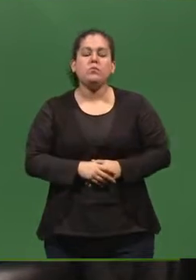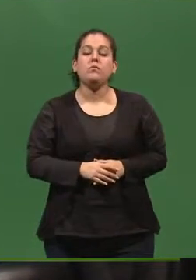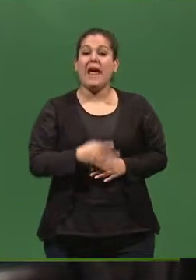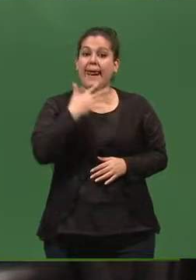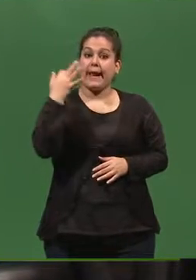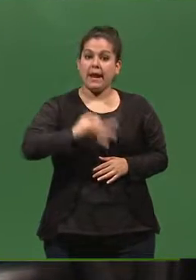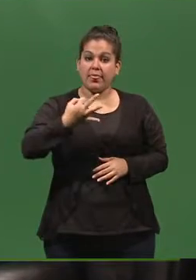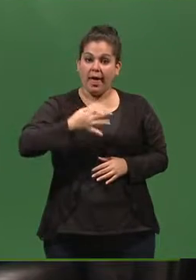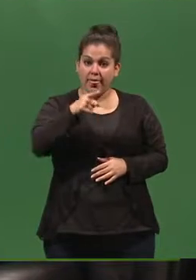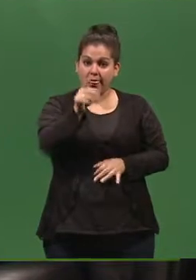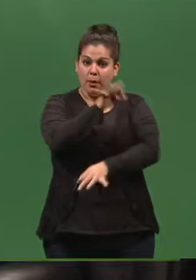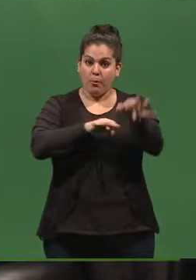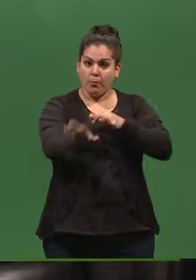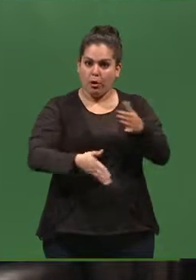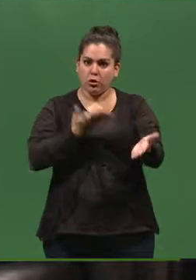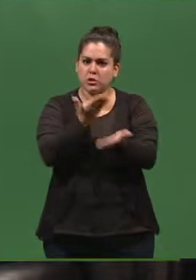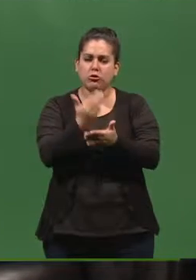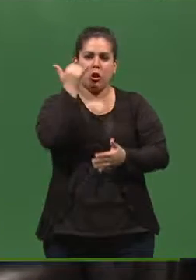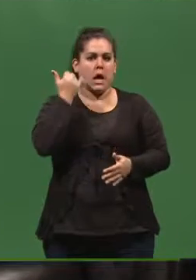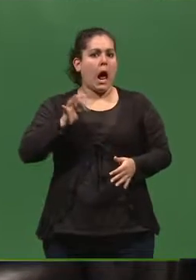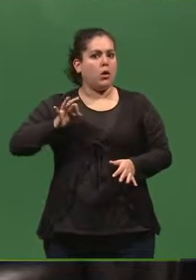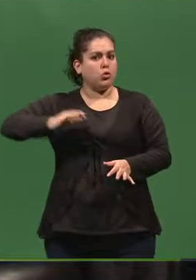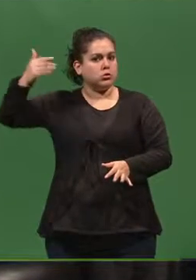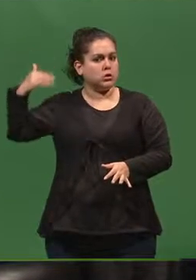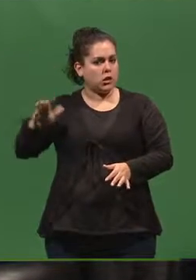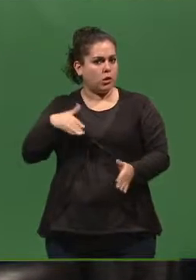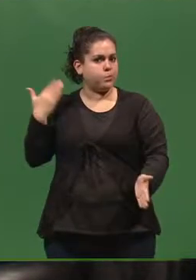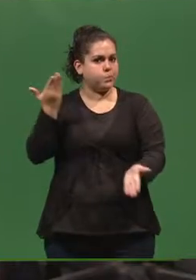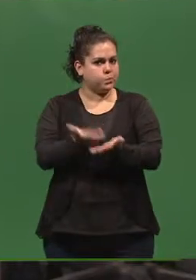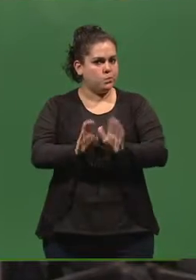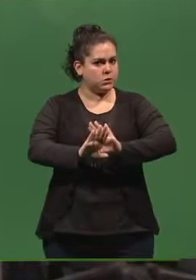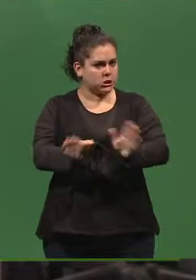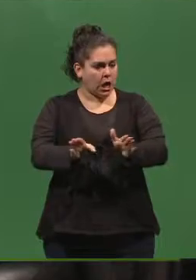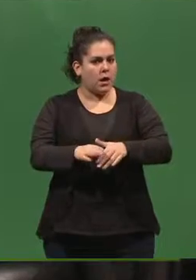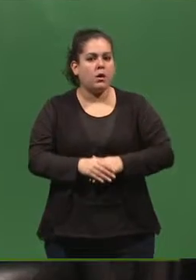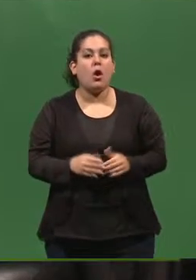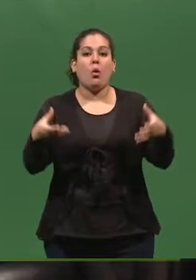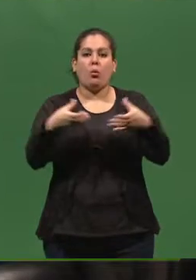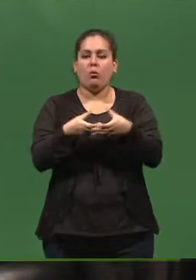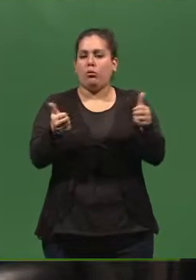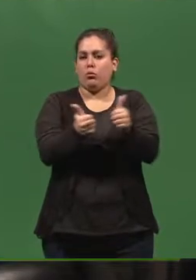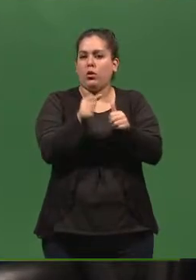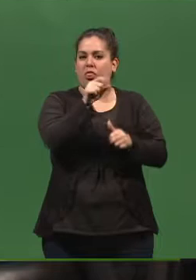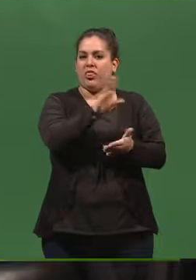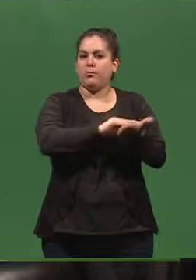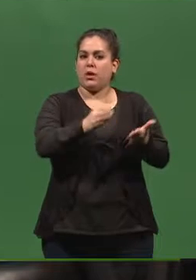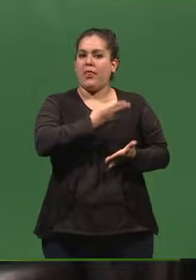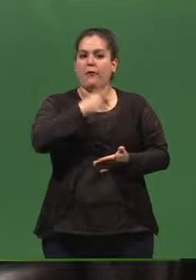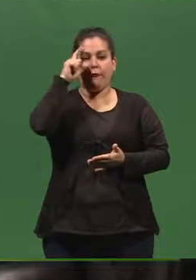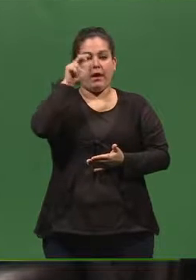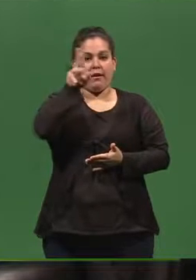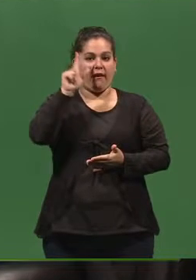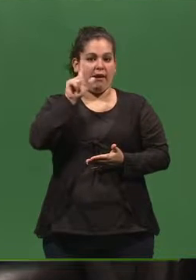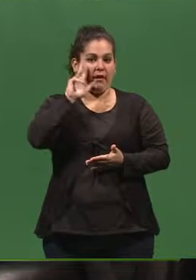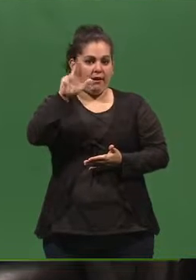en realidad el proyecto que presentamos hace ya unos años atrás con la diputada Araceli Ferreira es